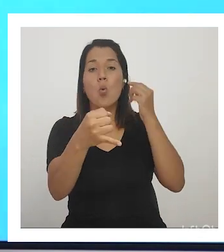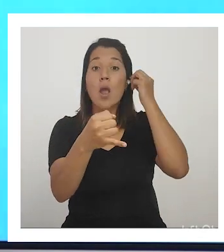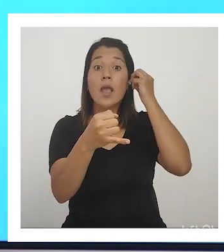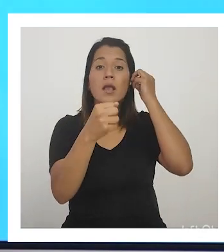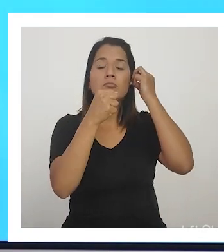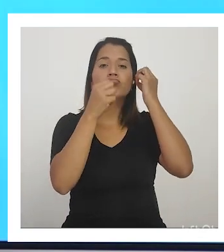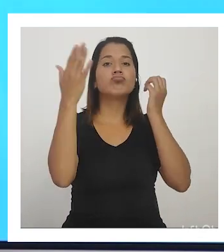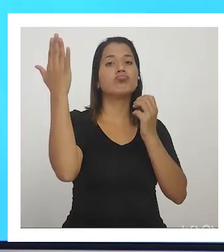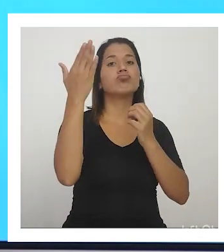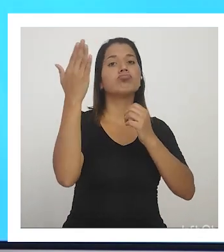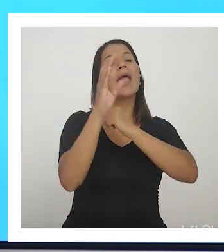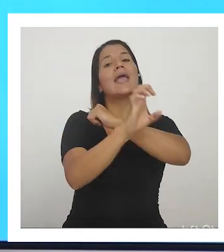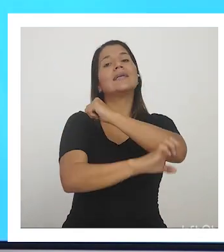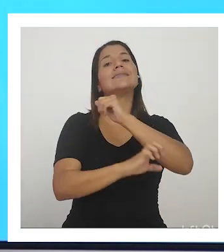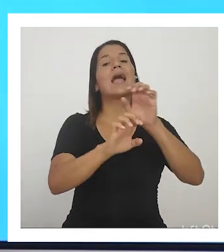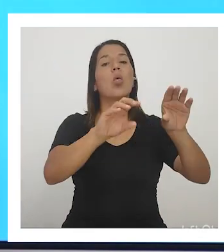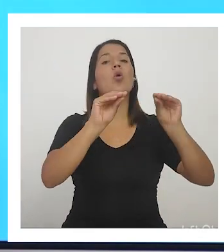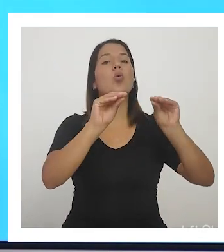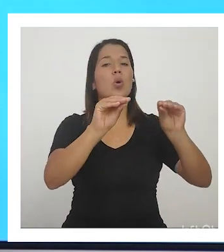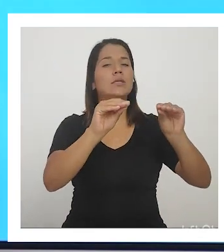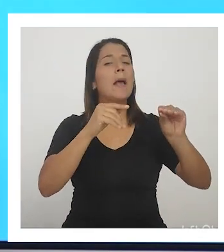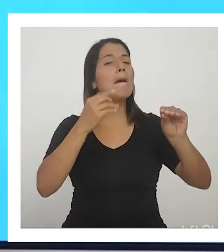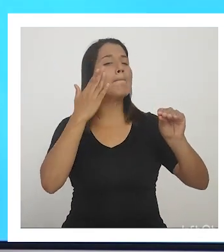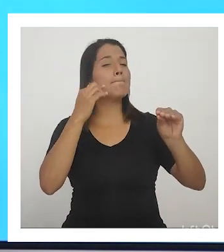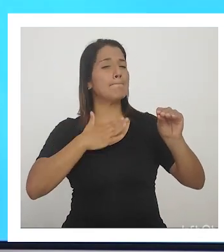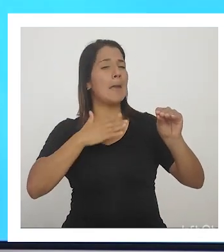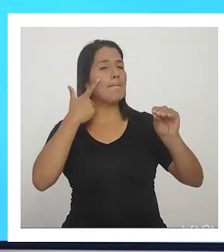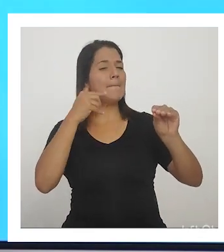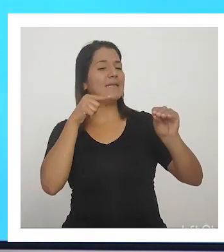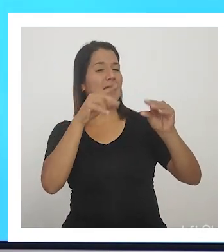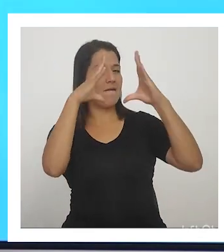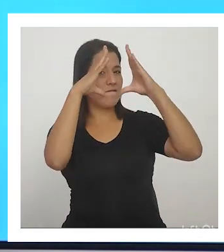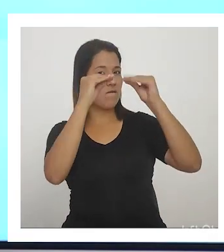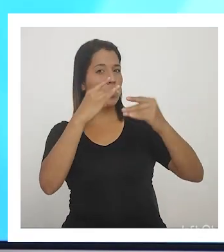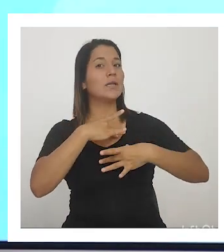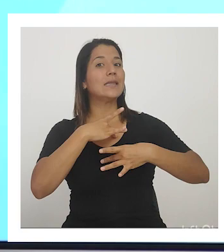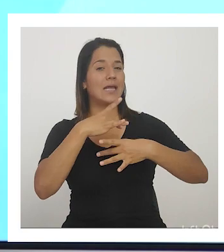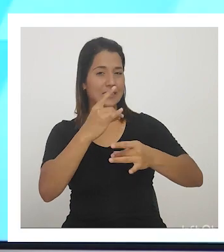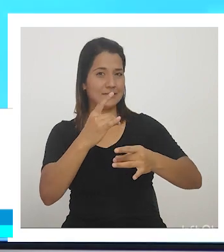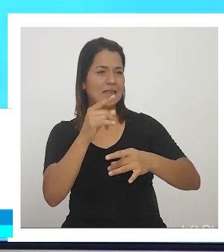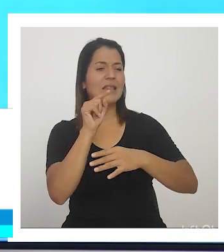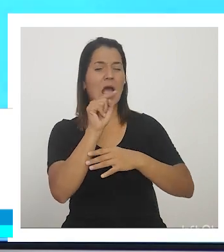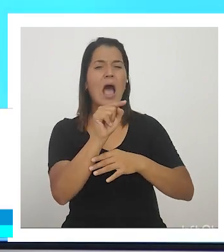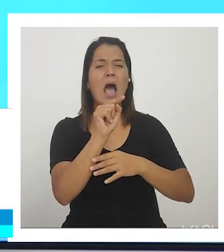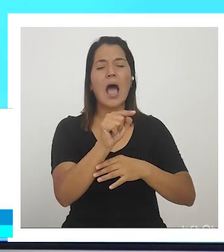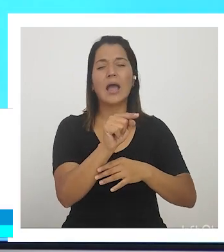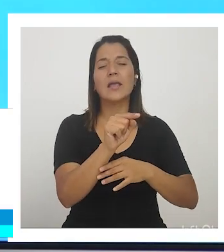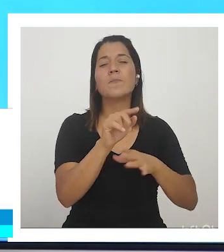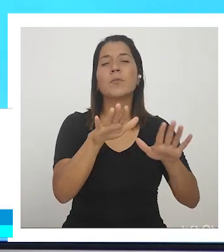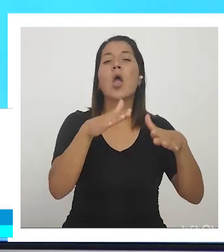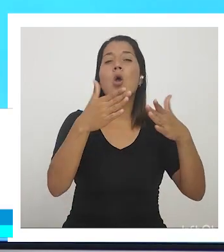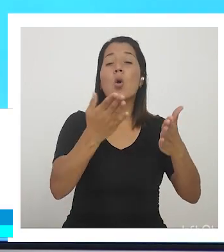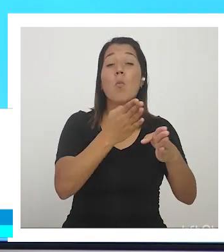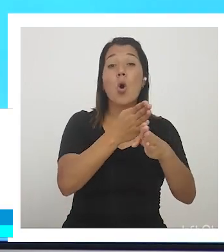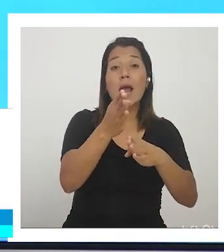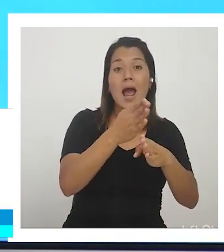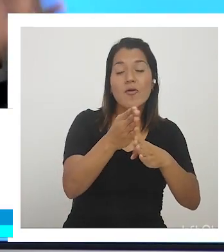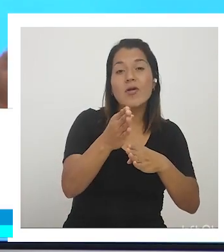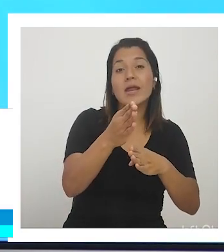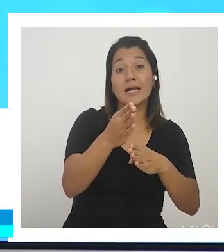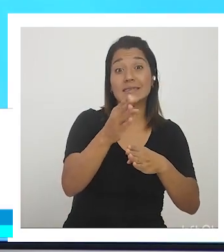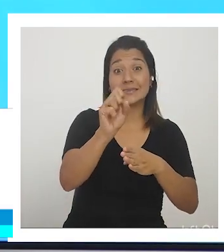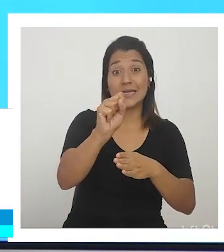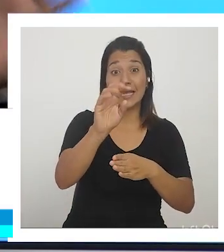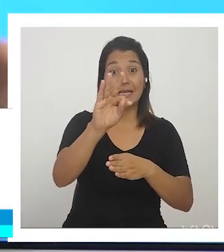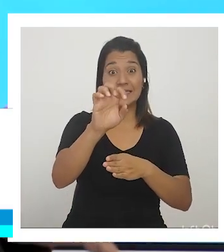y nos parece que vienen datos muy interesantes, y entre esos datos se plantea también cómo las carreras STEM están aumentando